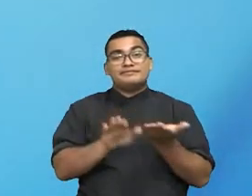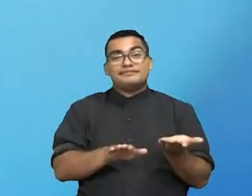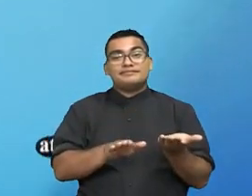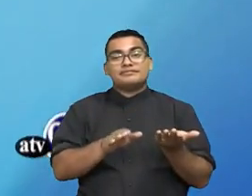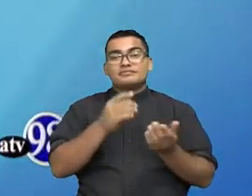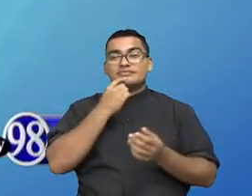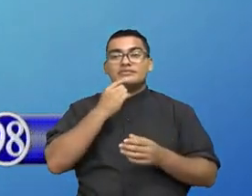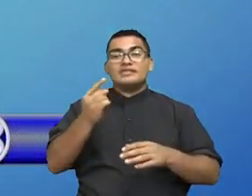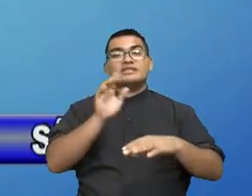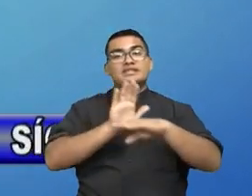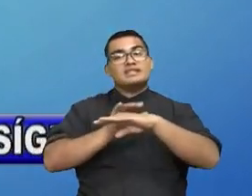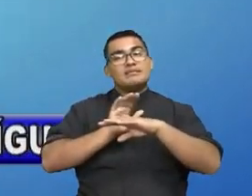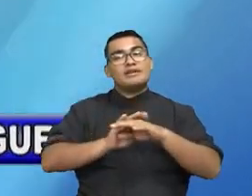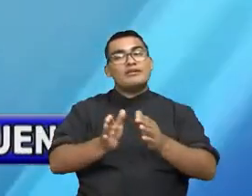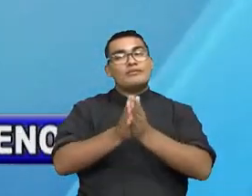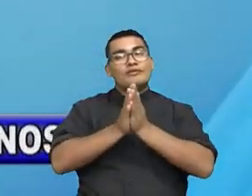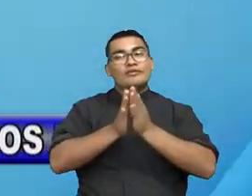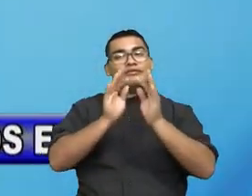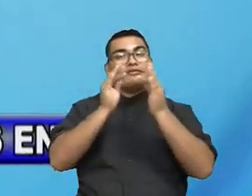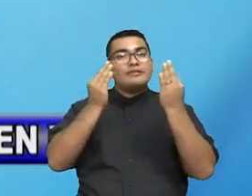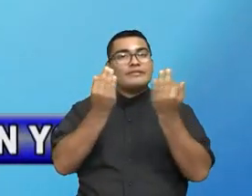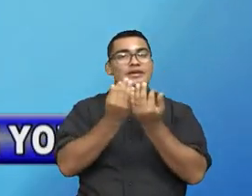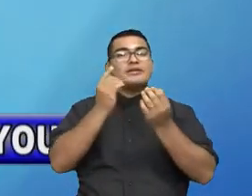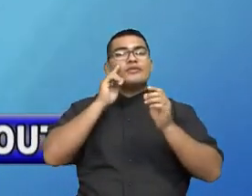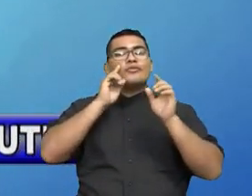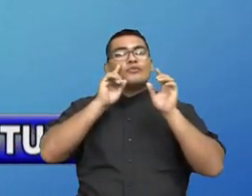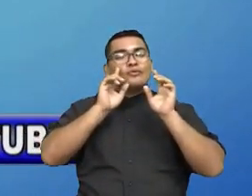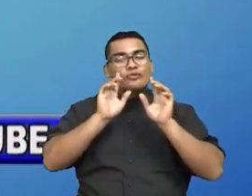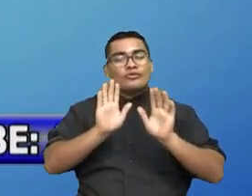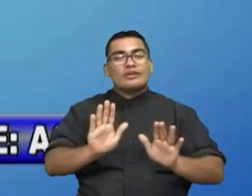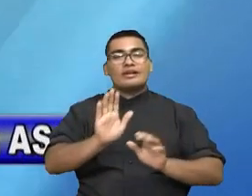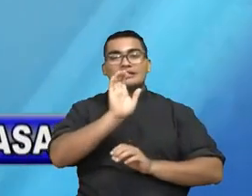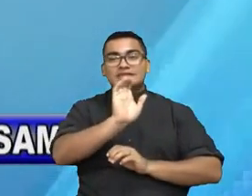llamado nuevamente a las familias para cuidarnos, para